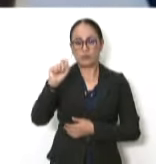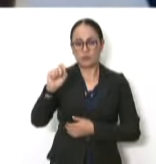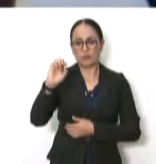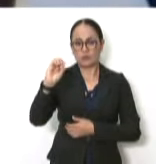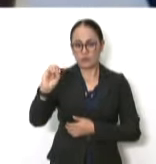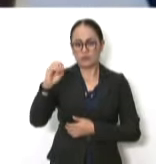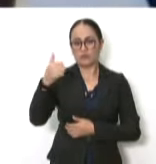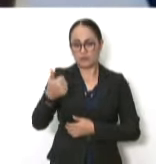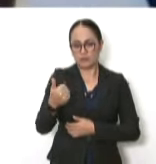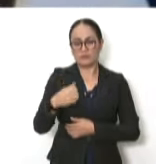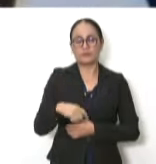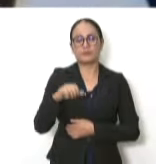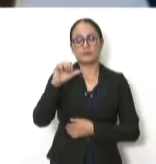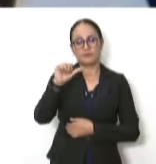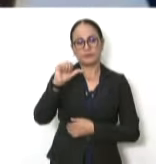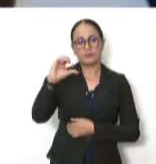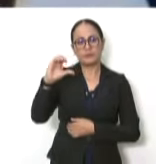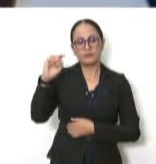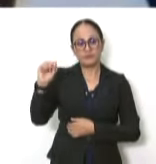ACT-PV-11-08-2020.06.